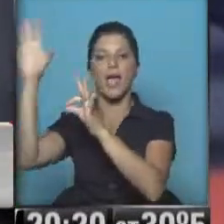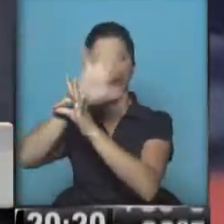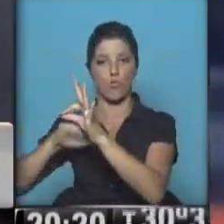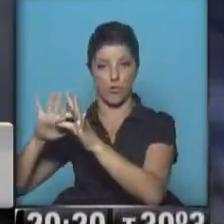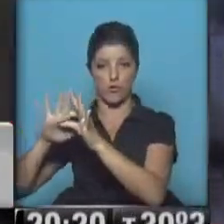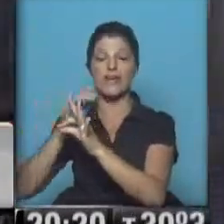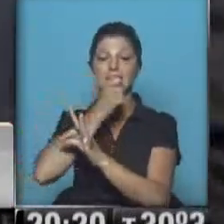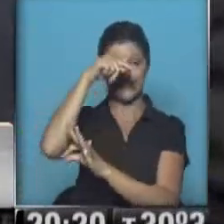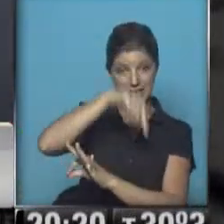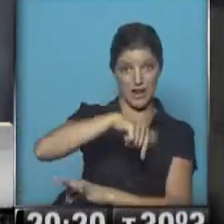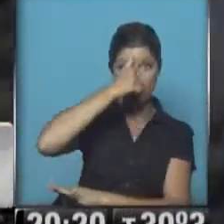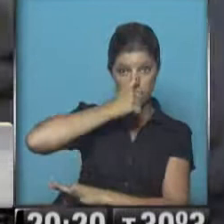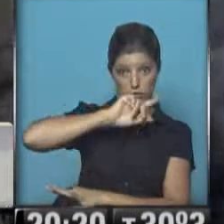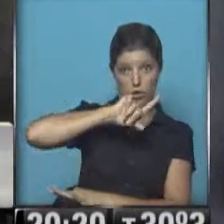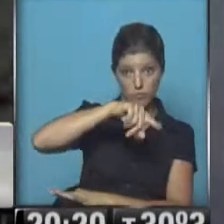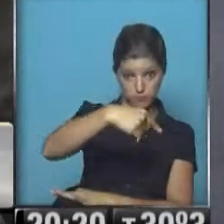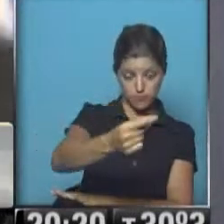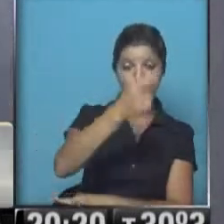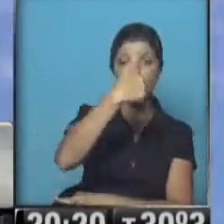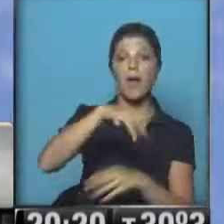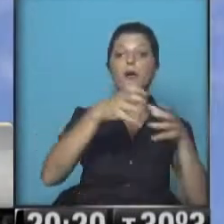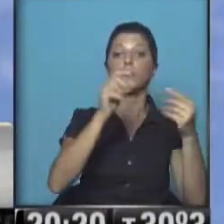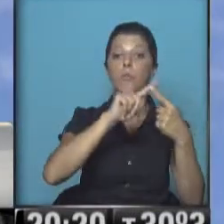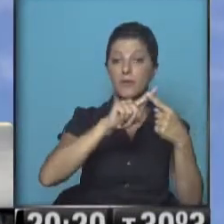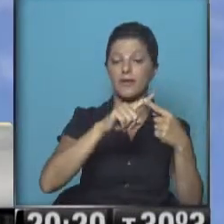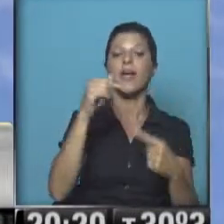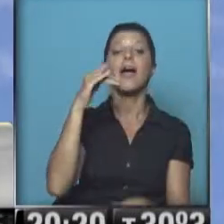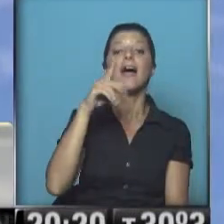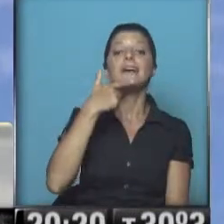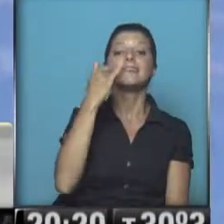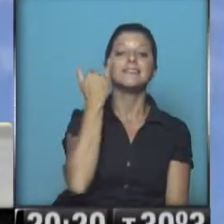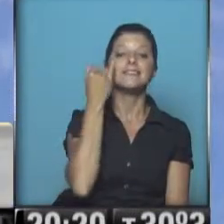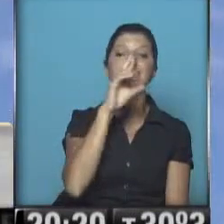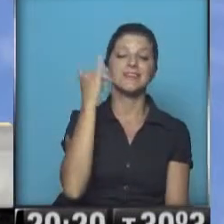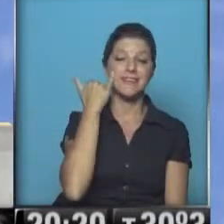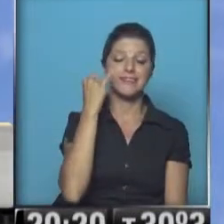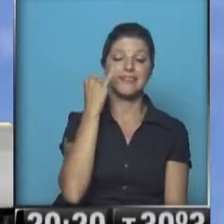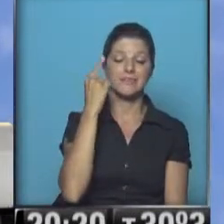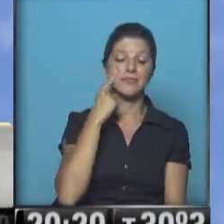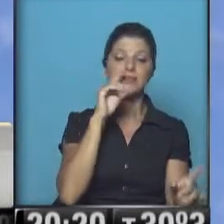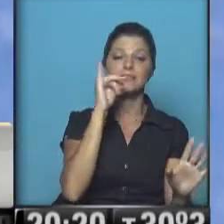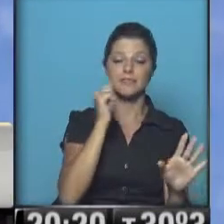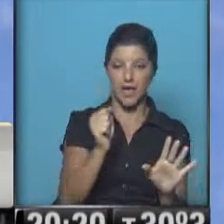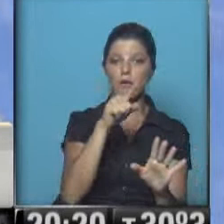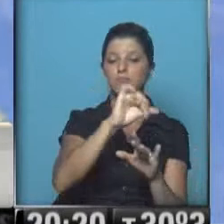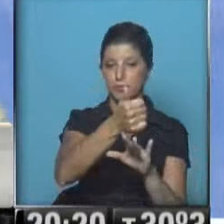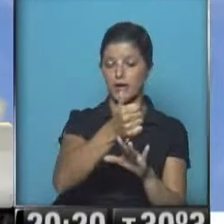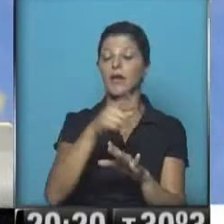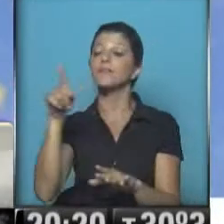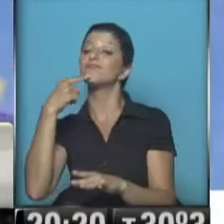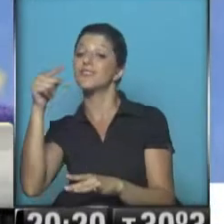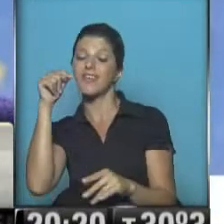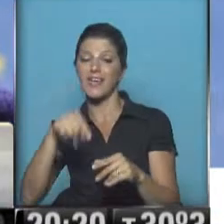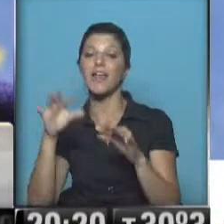se produce un triunfo de la izquierda de ciriza según el semanario 'der spiegel' el gobierno alemán considera que la